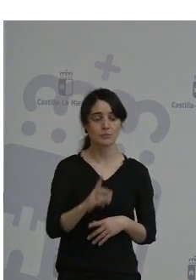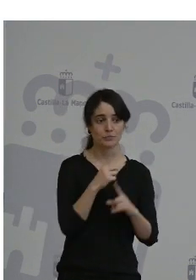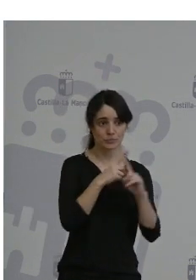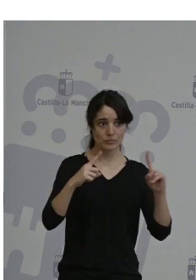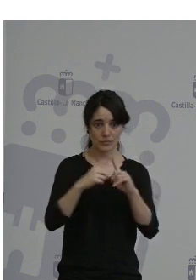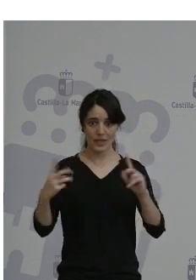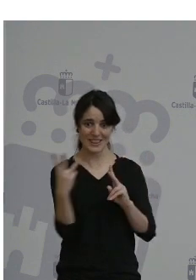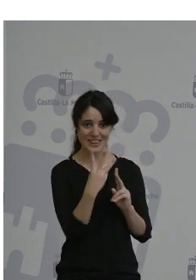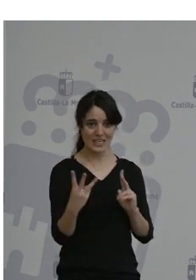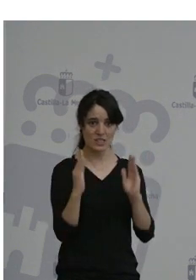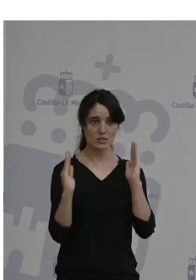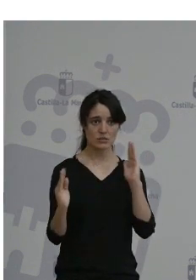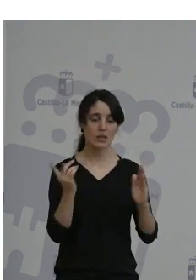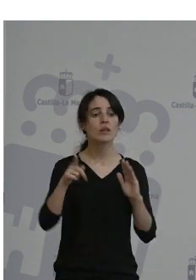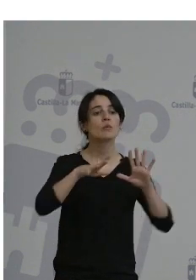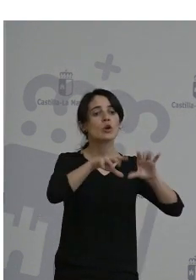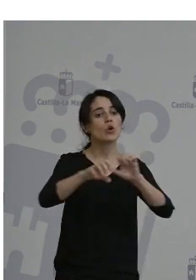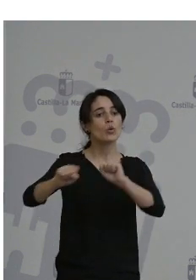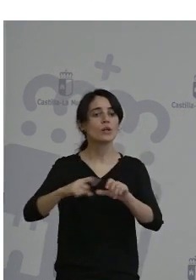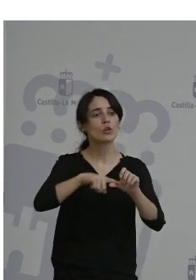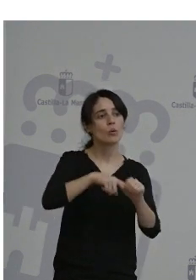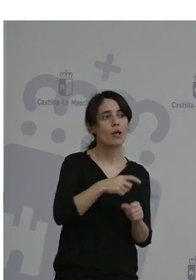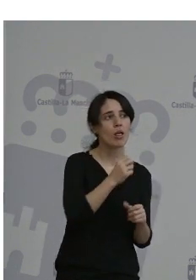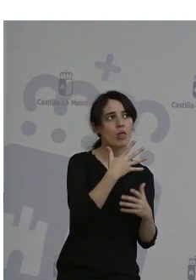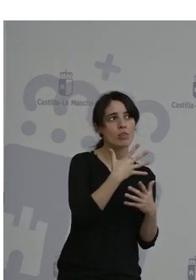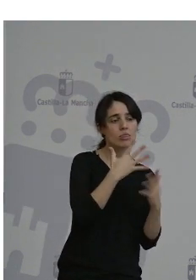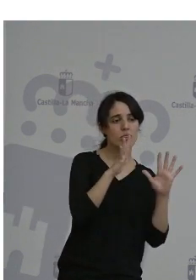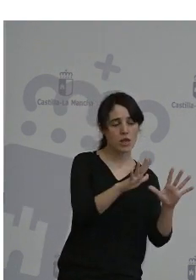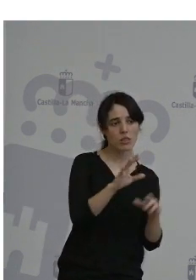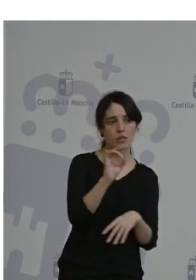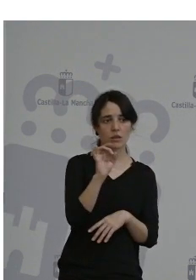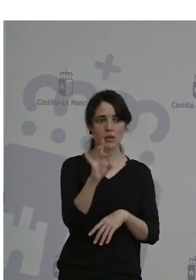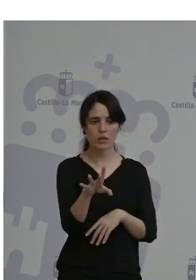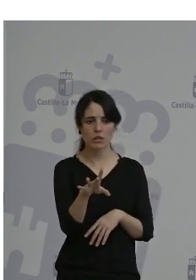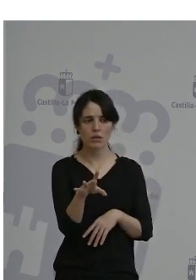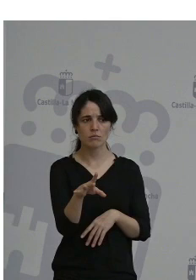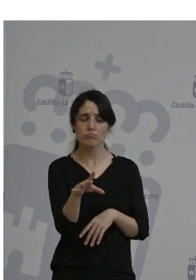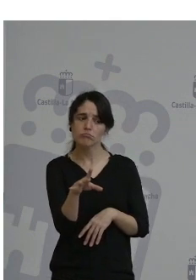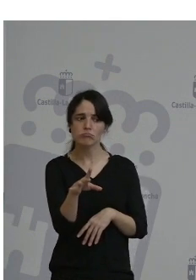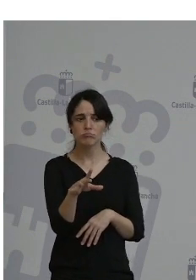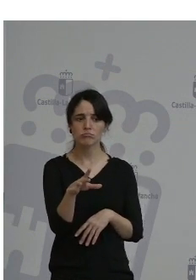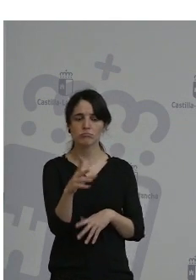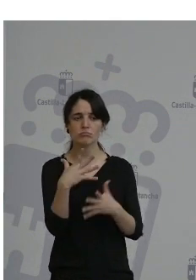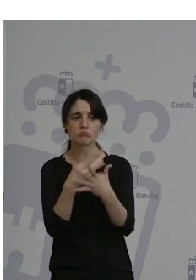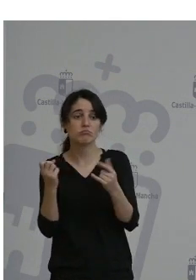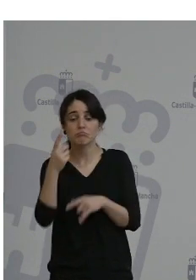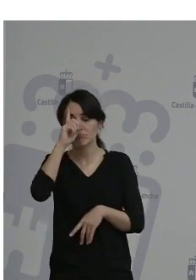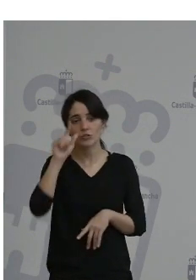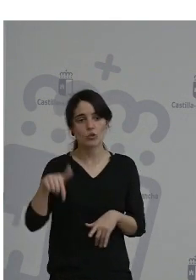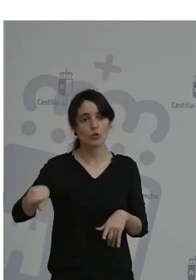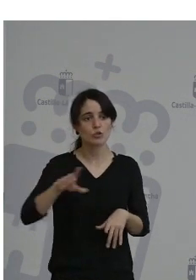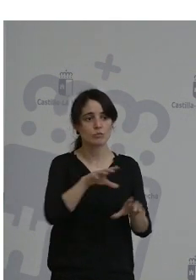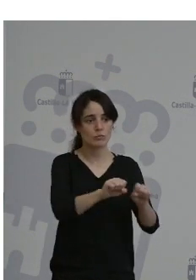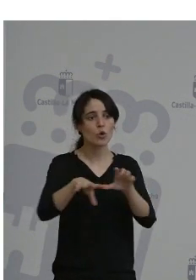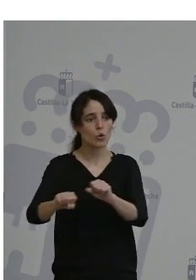que se ofertaron, que fueron 10, 15 y 70, respectivamente. Recientemente, se ha resuelto la